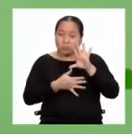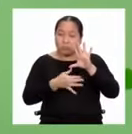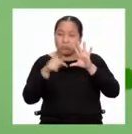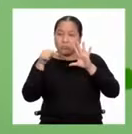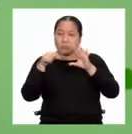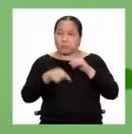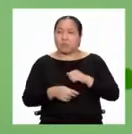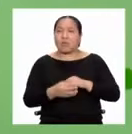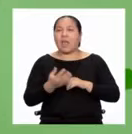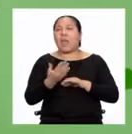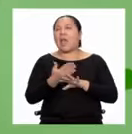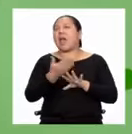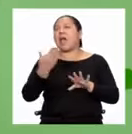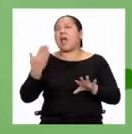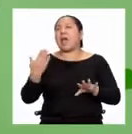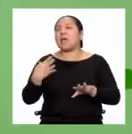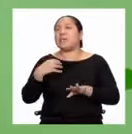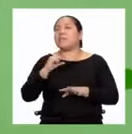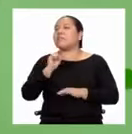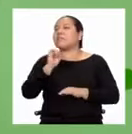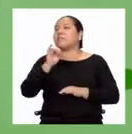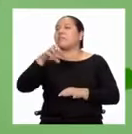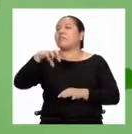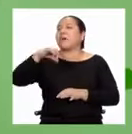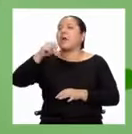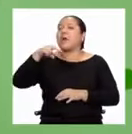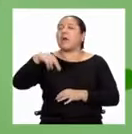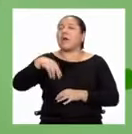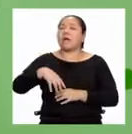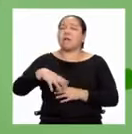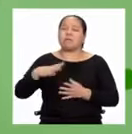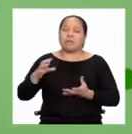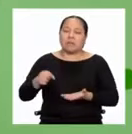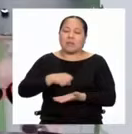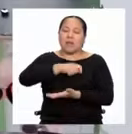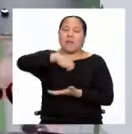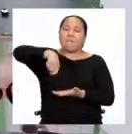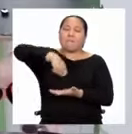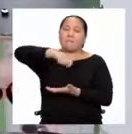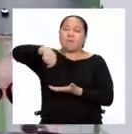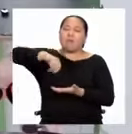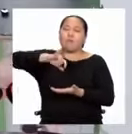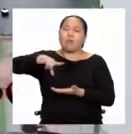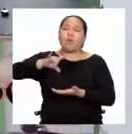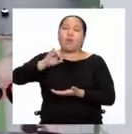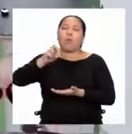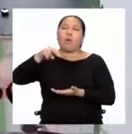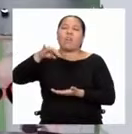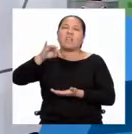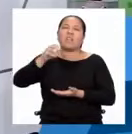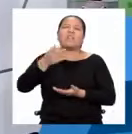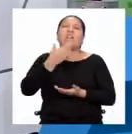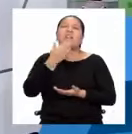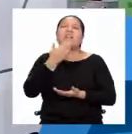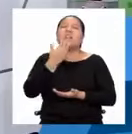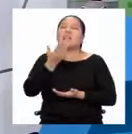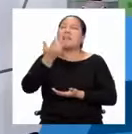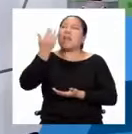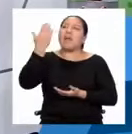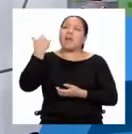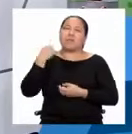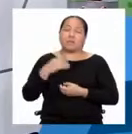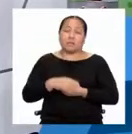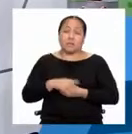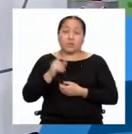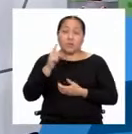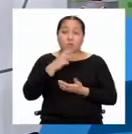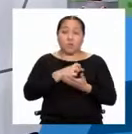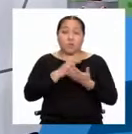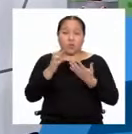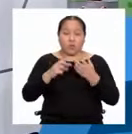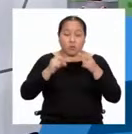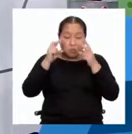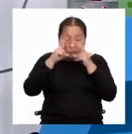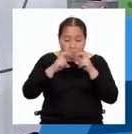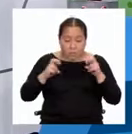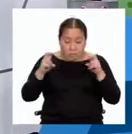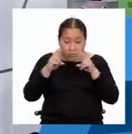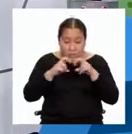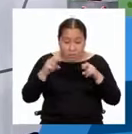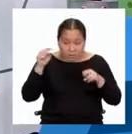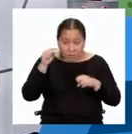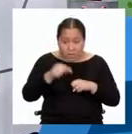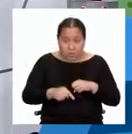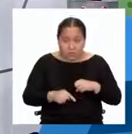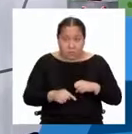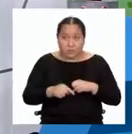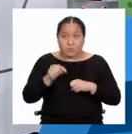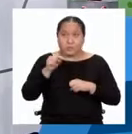del señor de Zipán, la momia Juanita y toda esa gente? Bueno, existe un proyecto muy interesante de investigación que